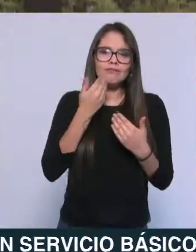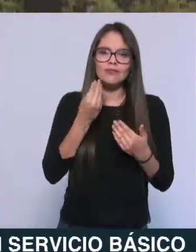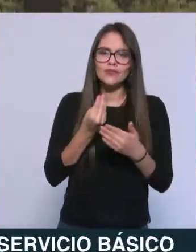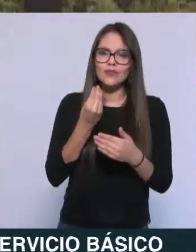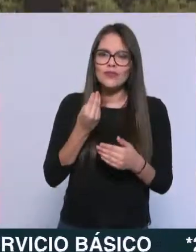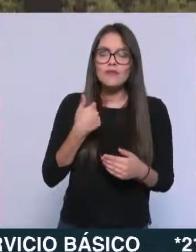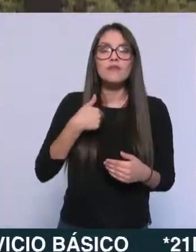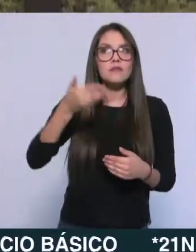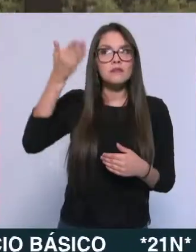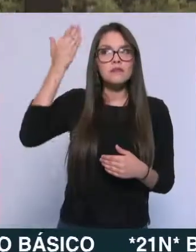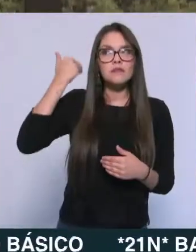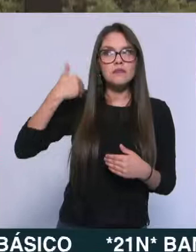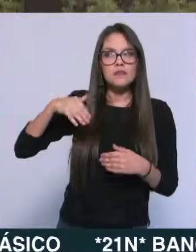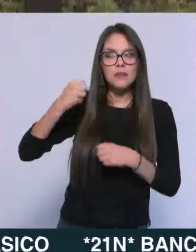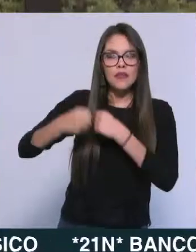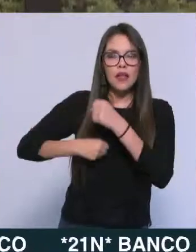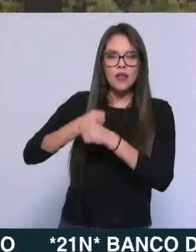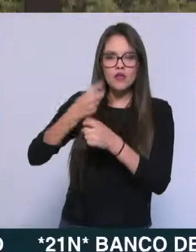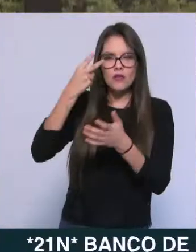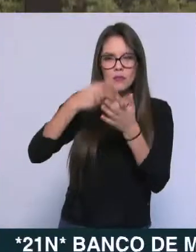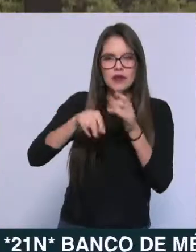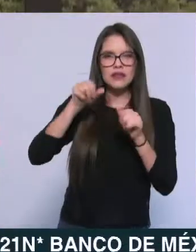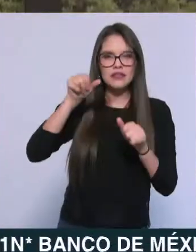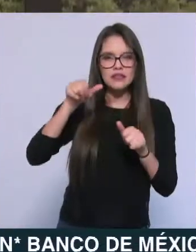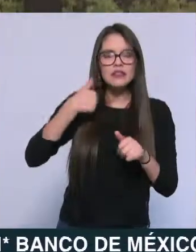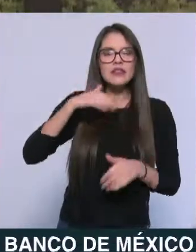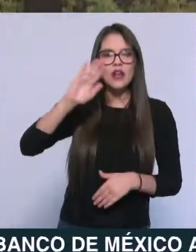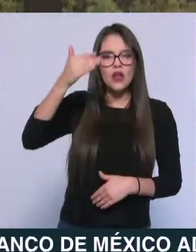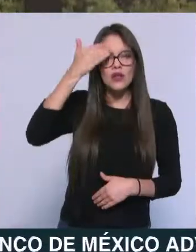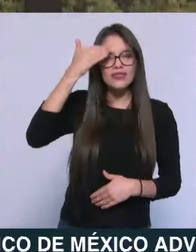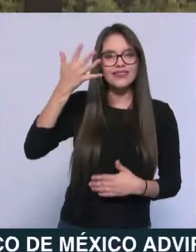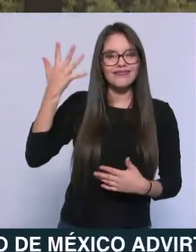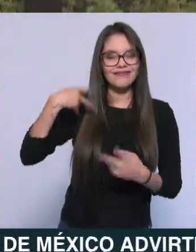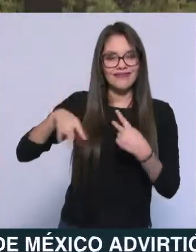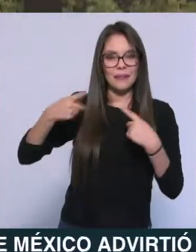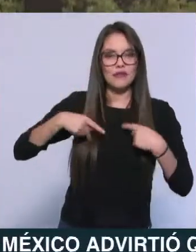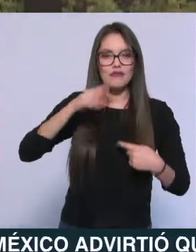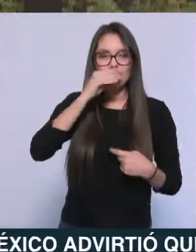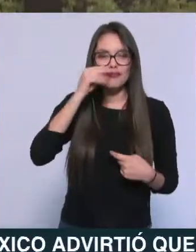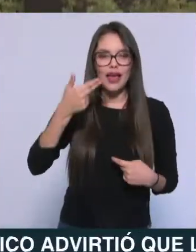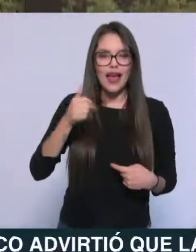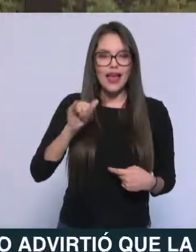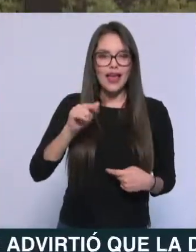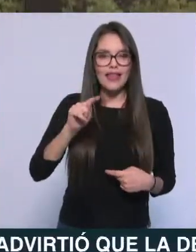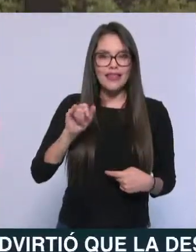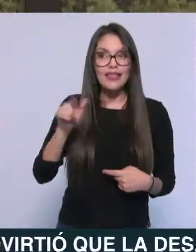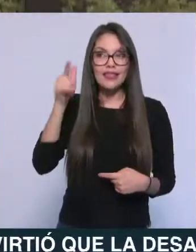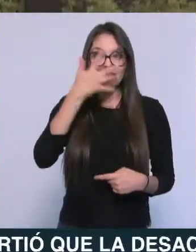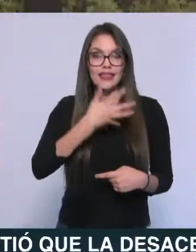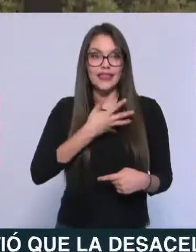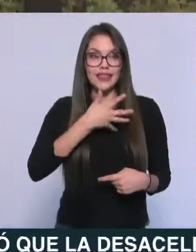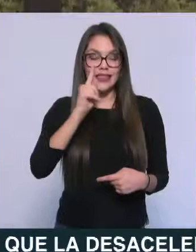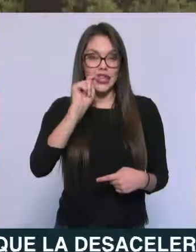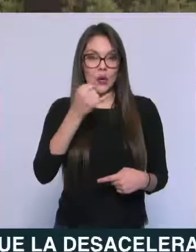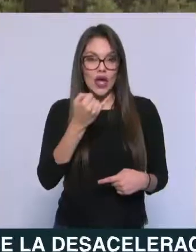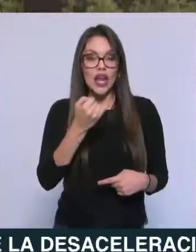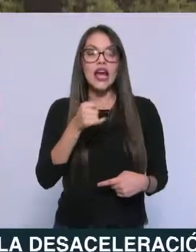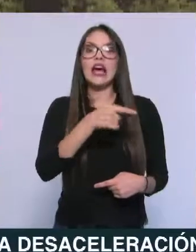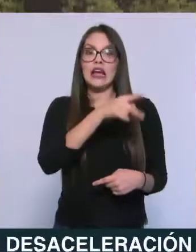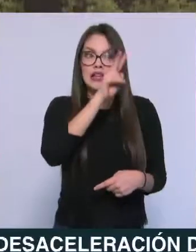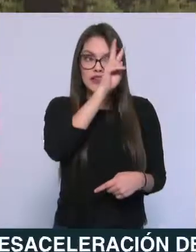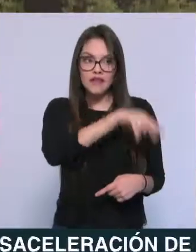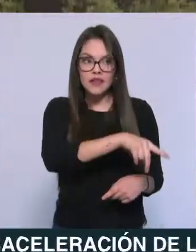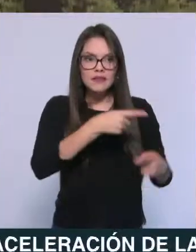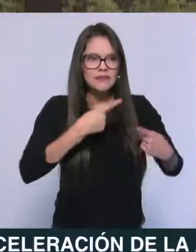en el 2016, cuando estaban los haitianos en Tijuana, y la verdad es que Tonatiuh conocía muy